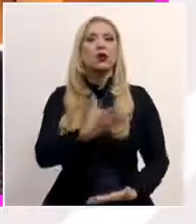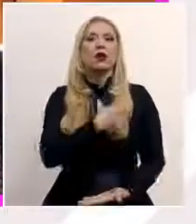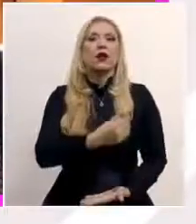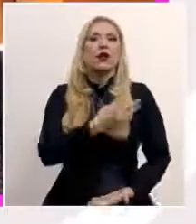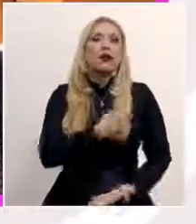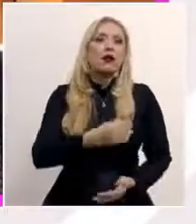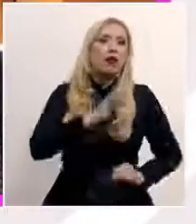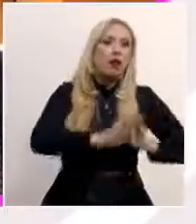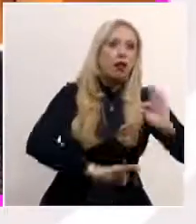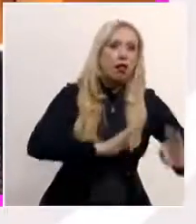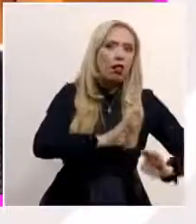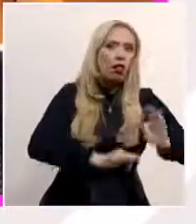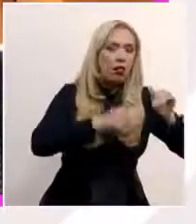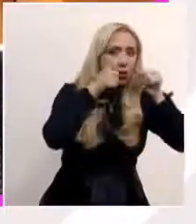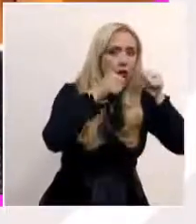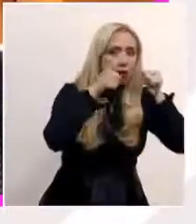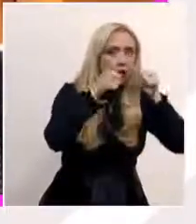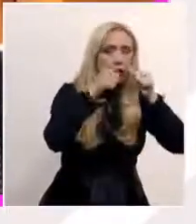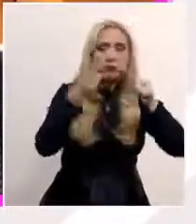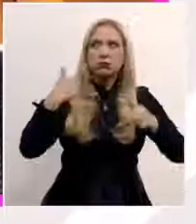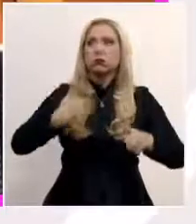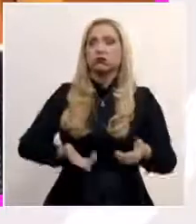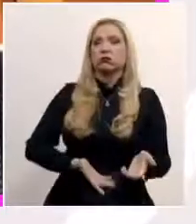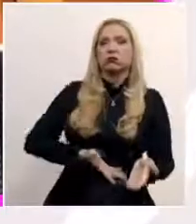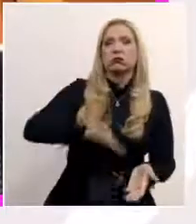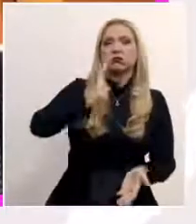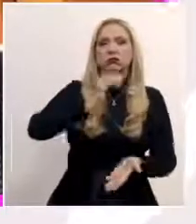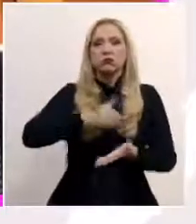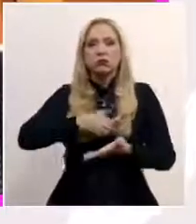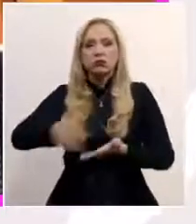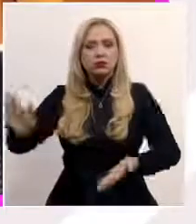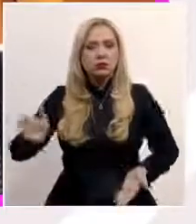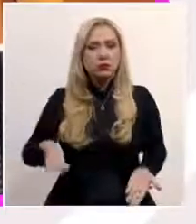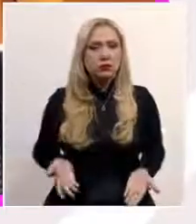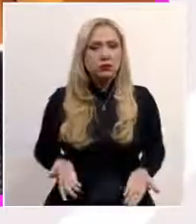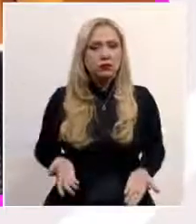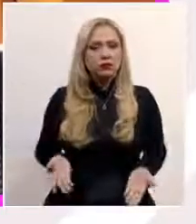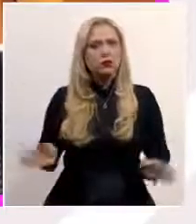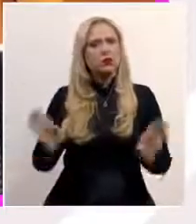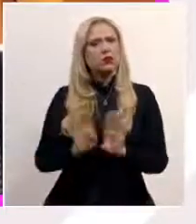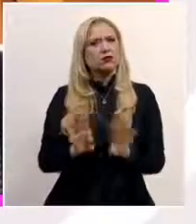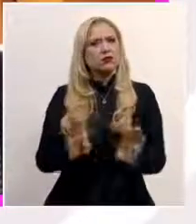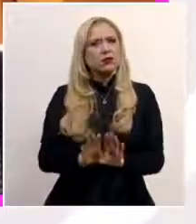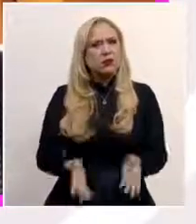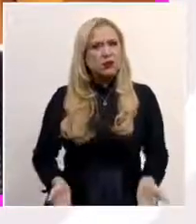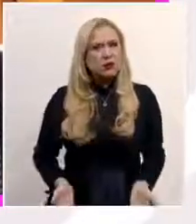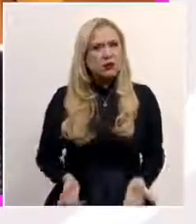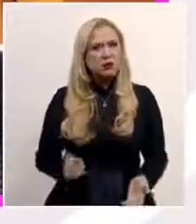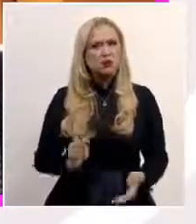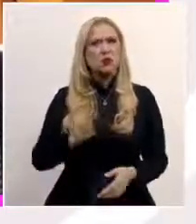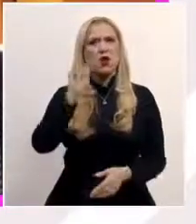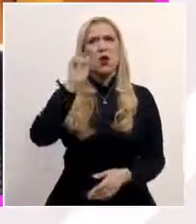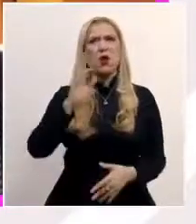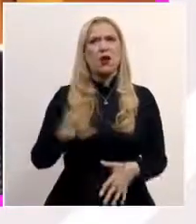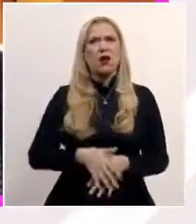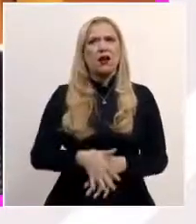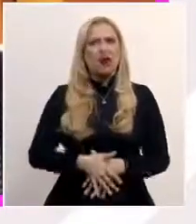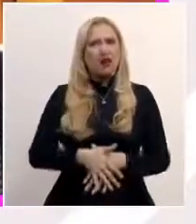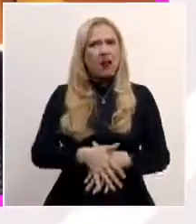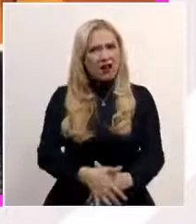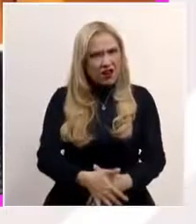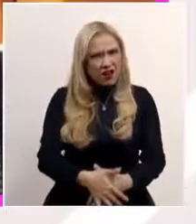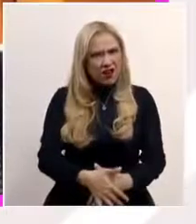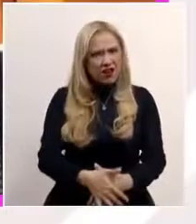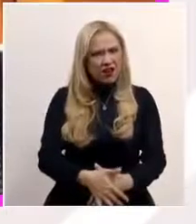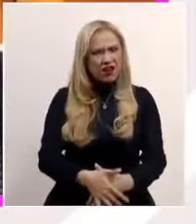Existen algunos estudios relacionados con el tema de la penalización por maternidad, que tiene que ver justo con